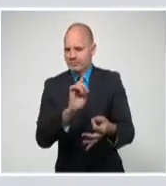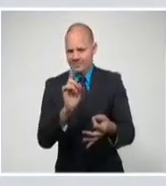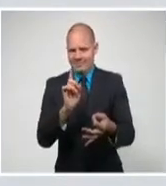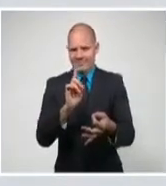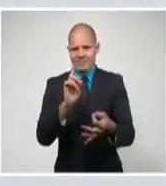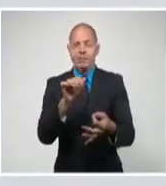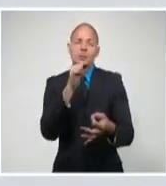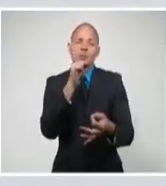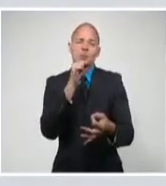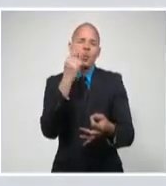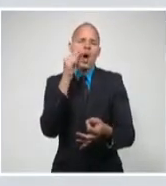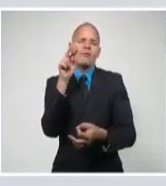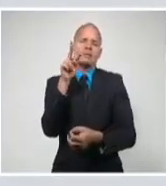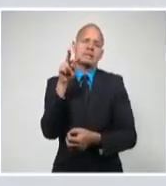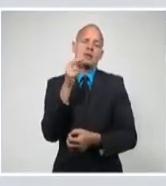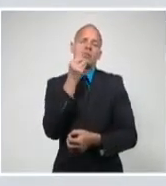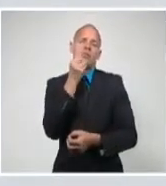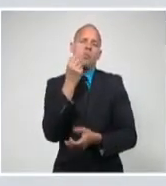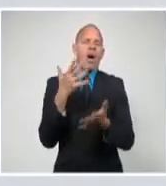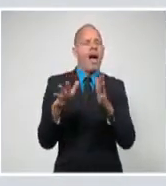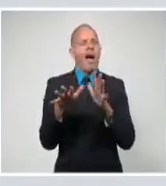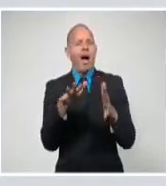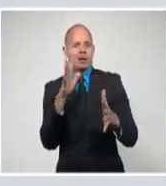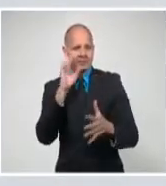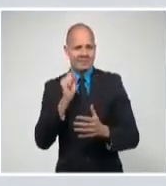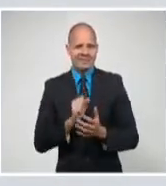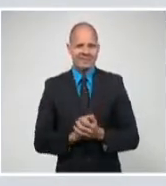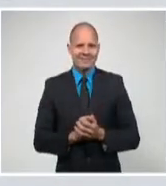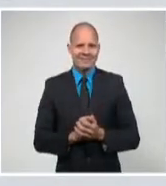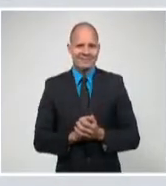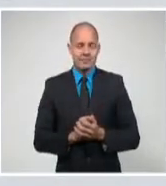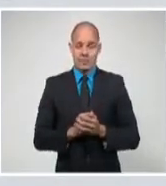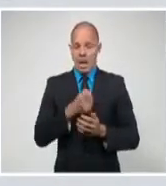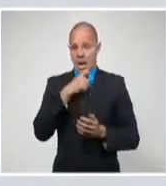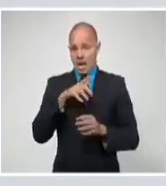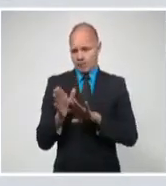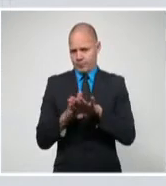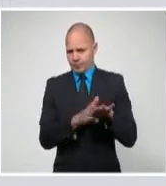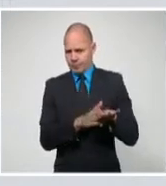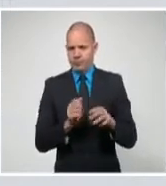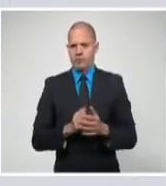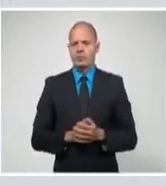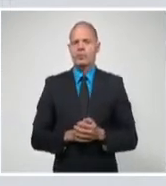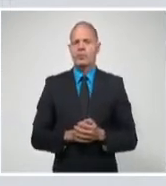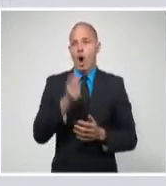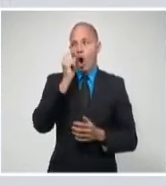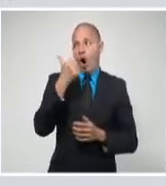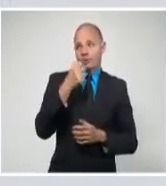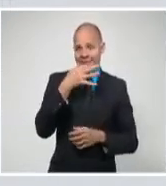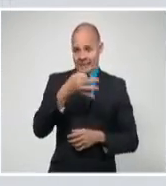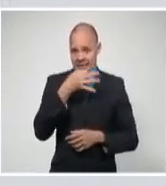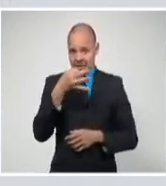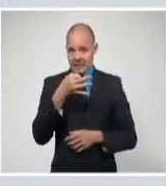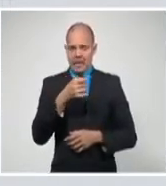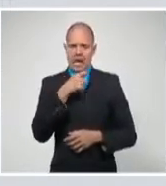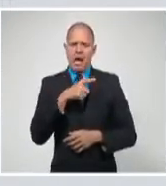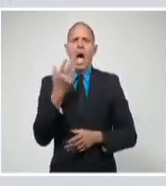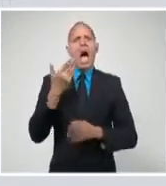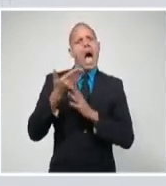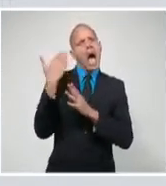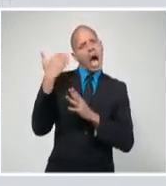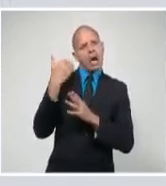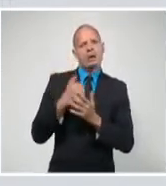Algunos hallazgos presuntamente válidos, relacionados por ejemplo con posibles fármacos para tratar la COVID-19,